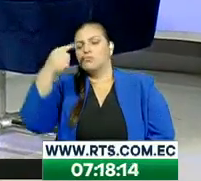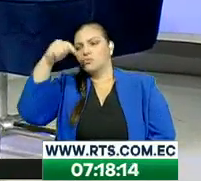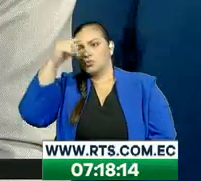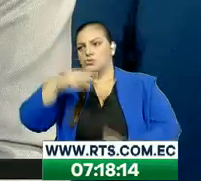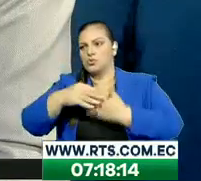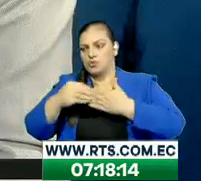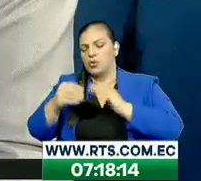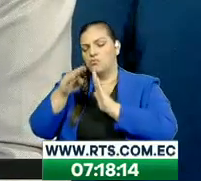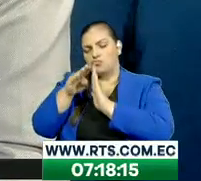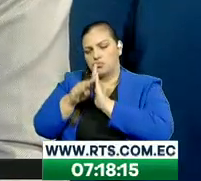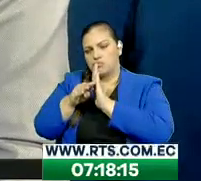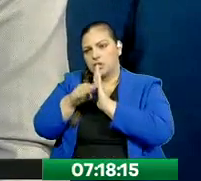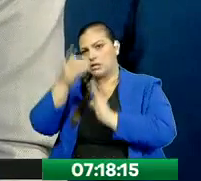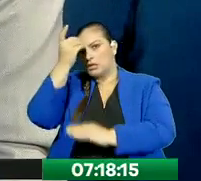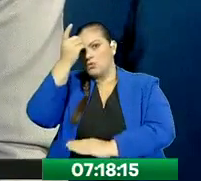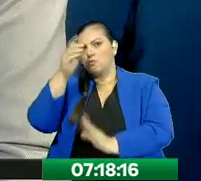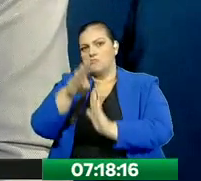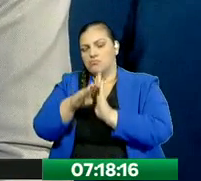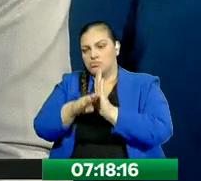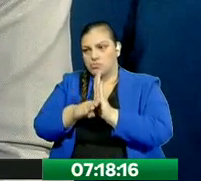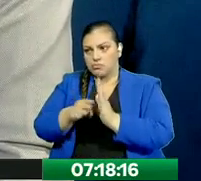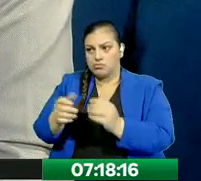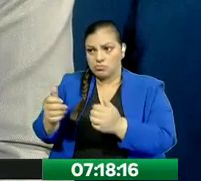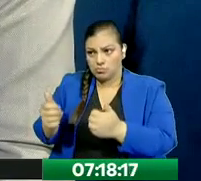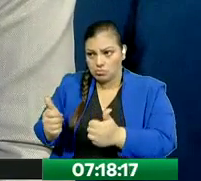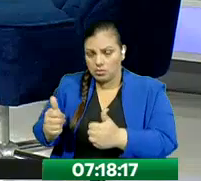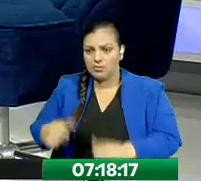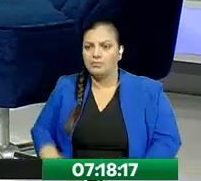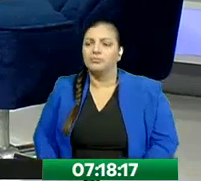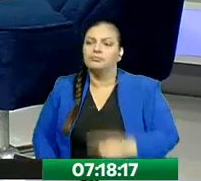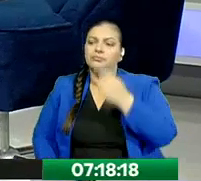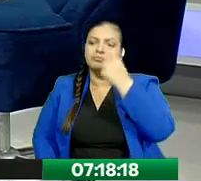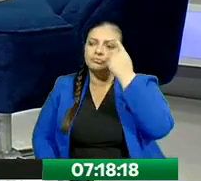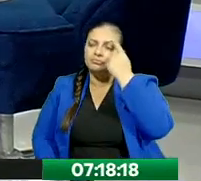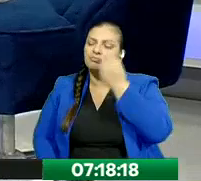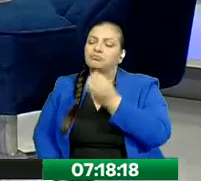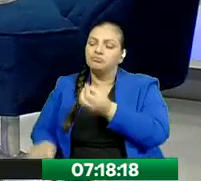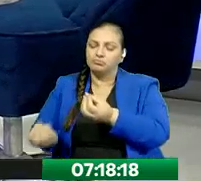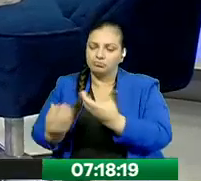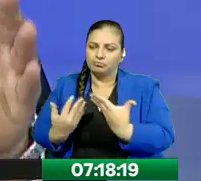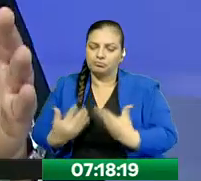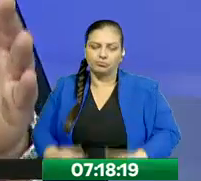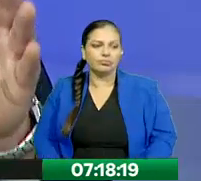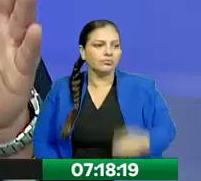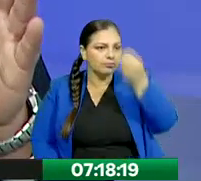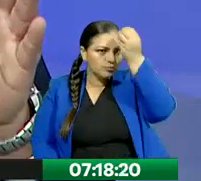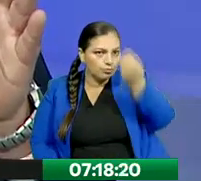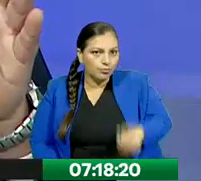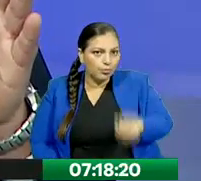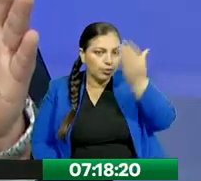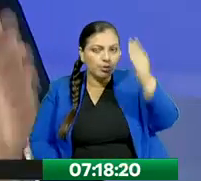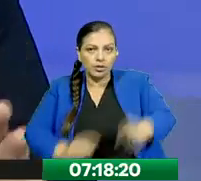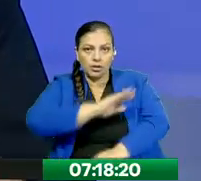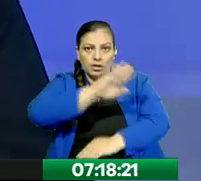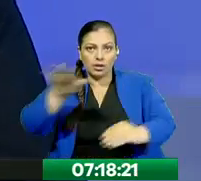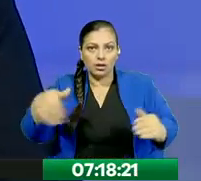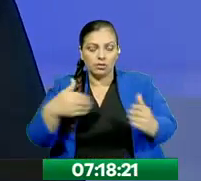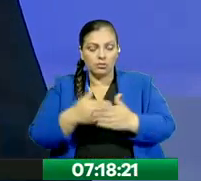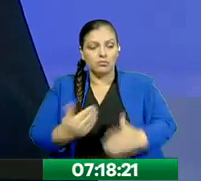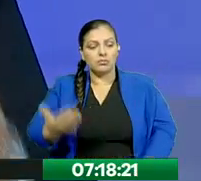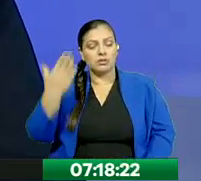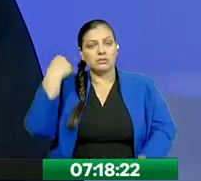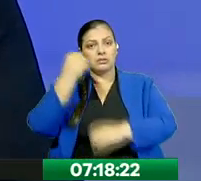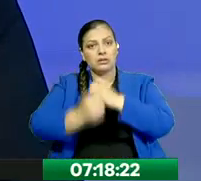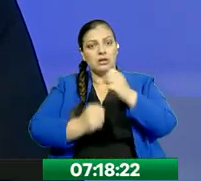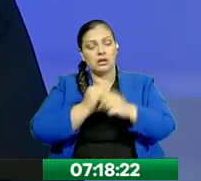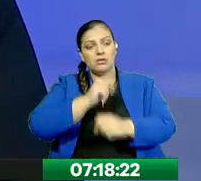por el gobierno? ¿Qué nos puede decir usted? Bueno, buenos días al país. Bueno, en la proforma presupuestaria del año 2008, la que